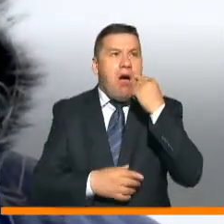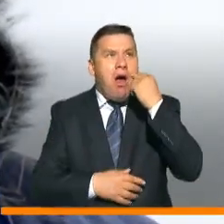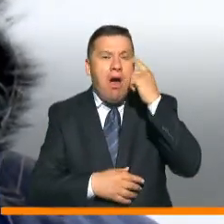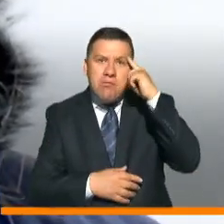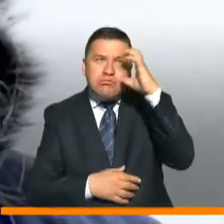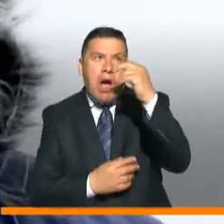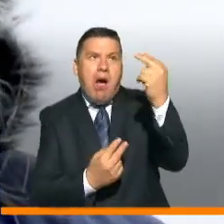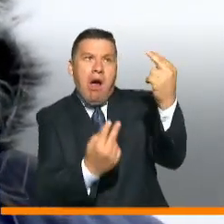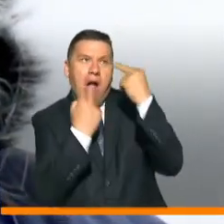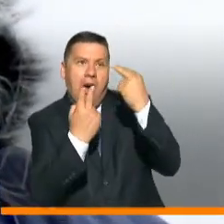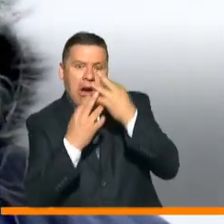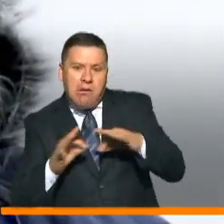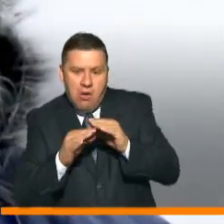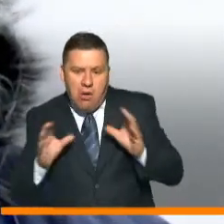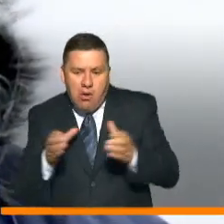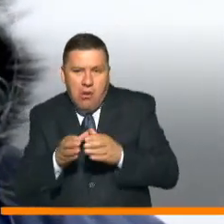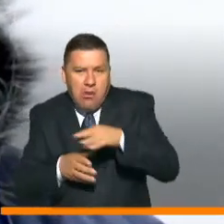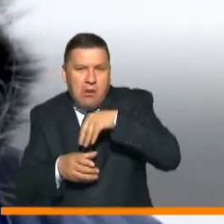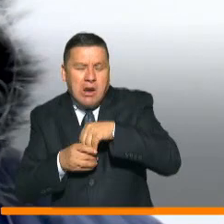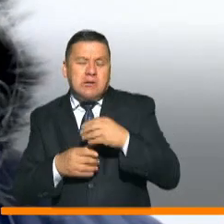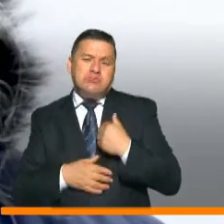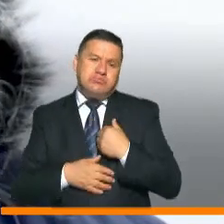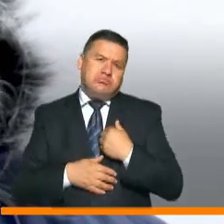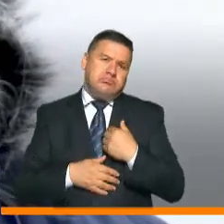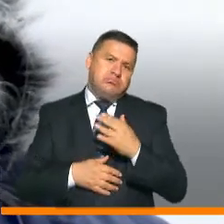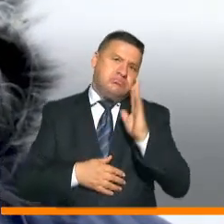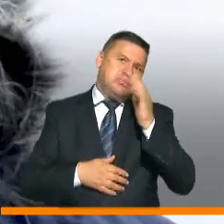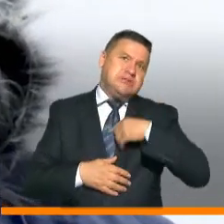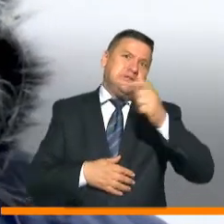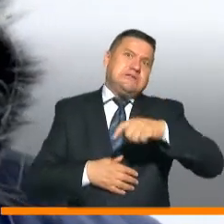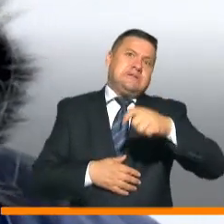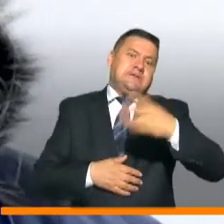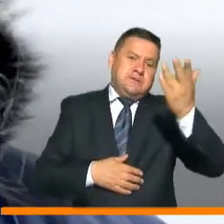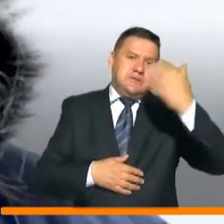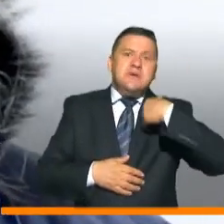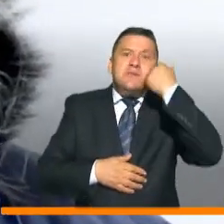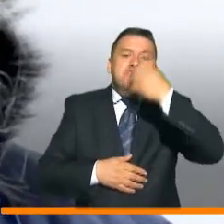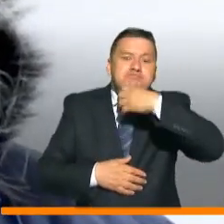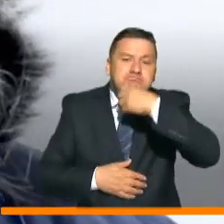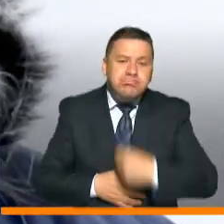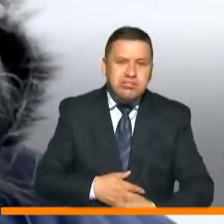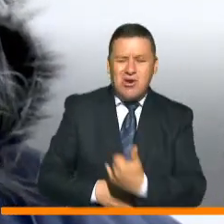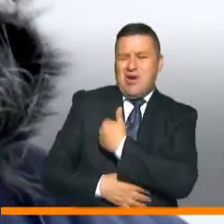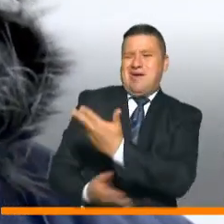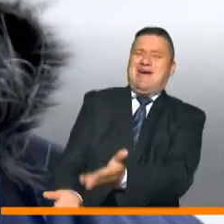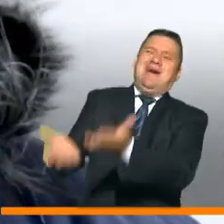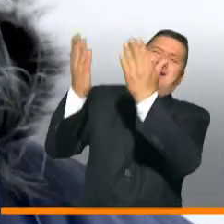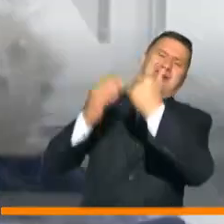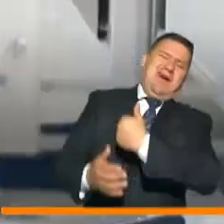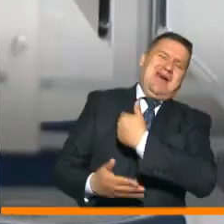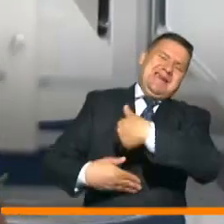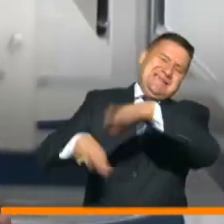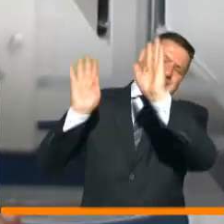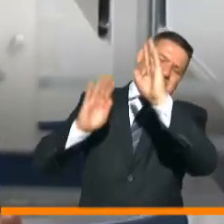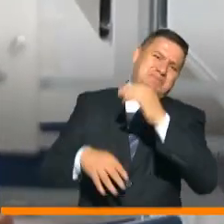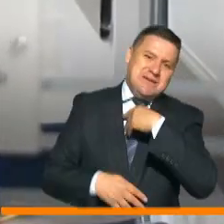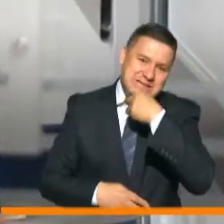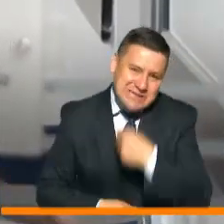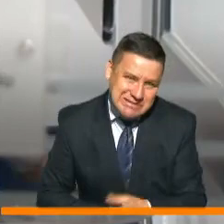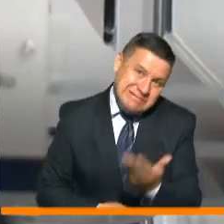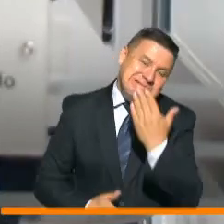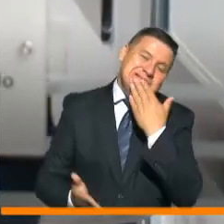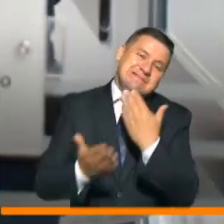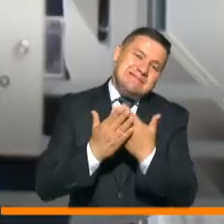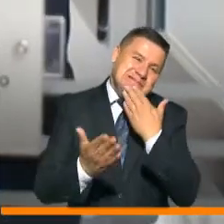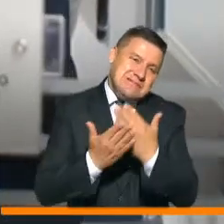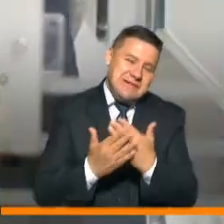que es importante, pues uno ya mayor pues necesita más que la juventud. Entonces, muy agradecida